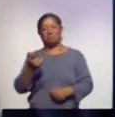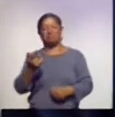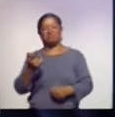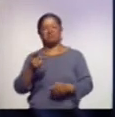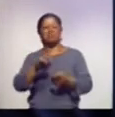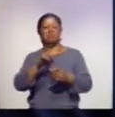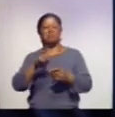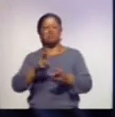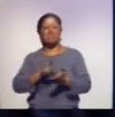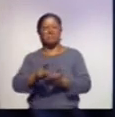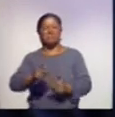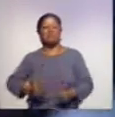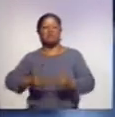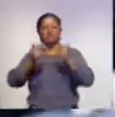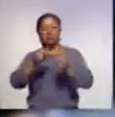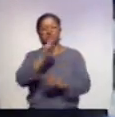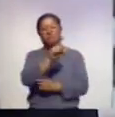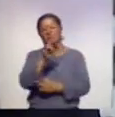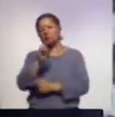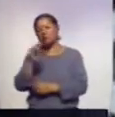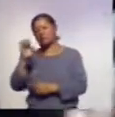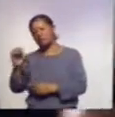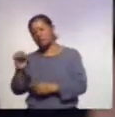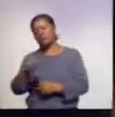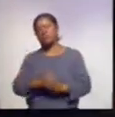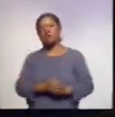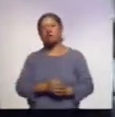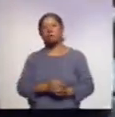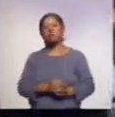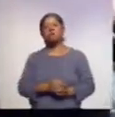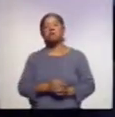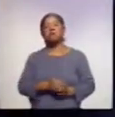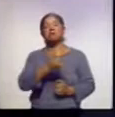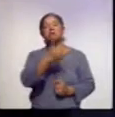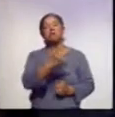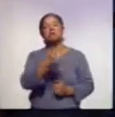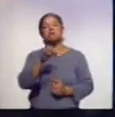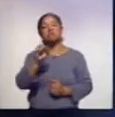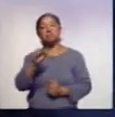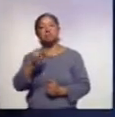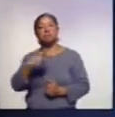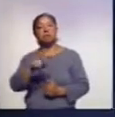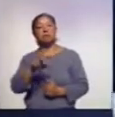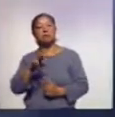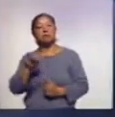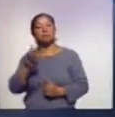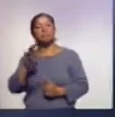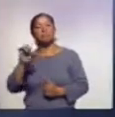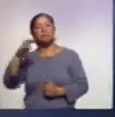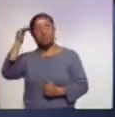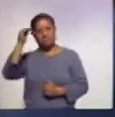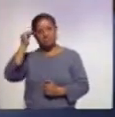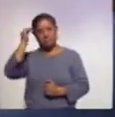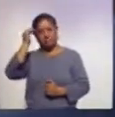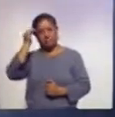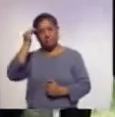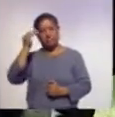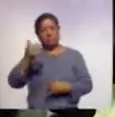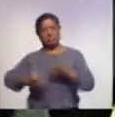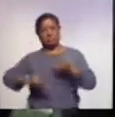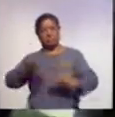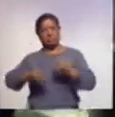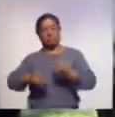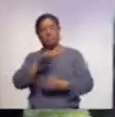Derechos Humanos de la Secretaría de Relaciones Exteriores, Yasmín Esquivel, ministra de la Suprema Corte de Justicia de la Nación, así